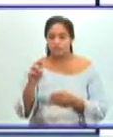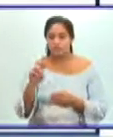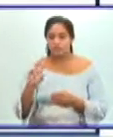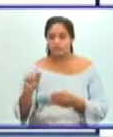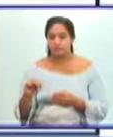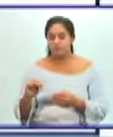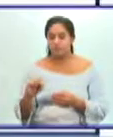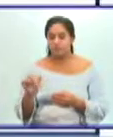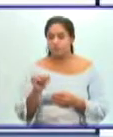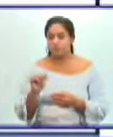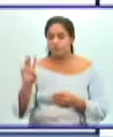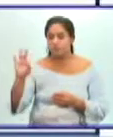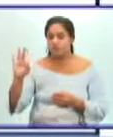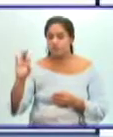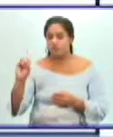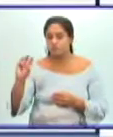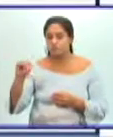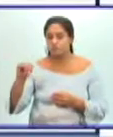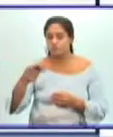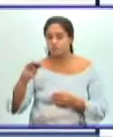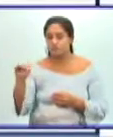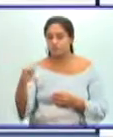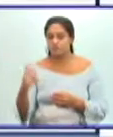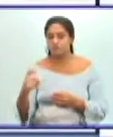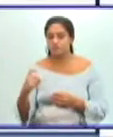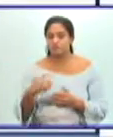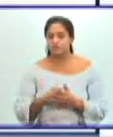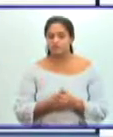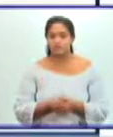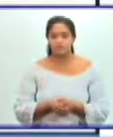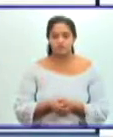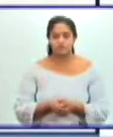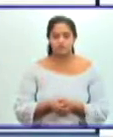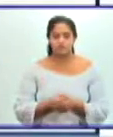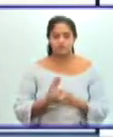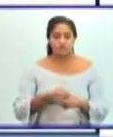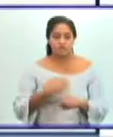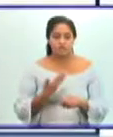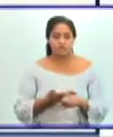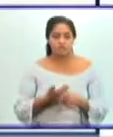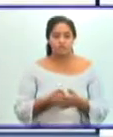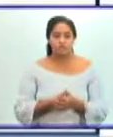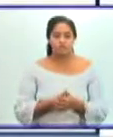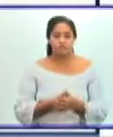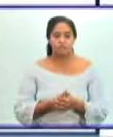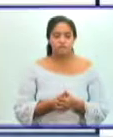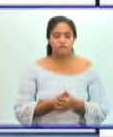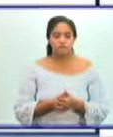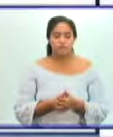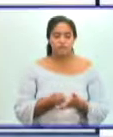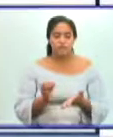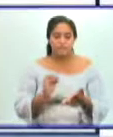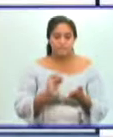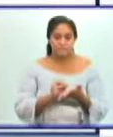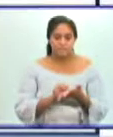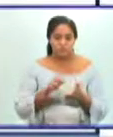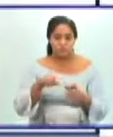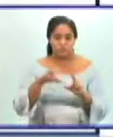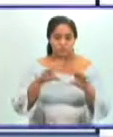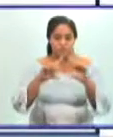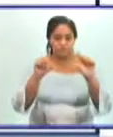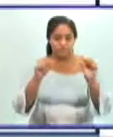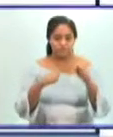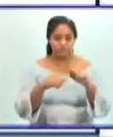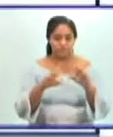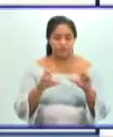metros, como 80 metros es a X. Luego debes haber fundamentado por la segunda parte